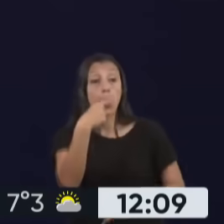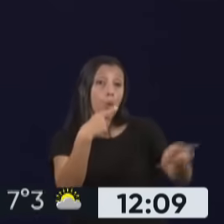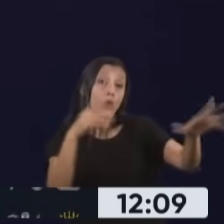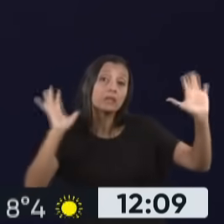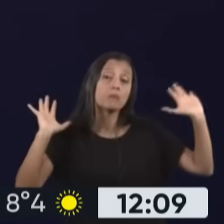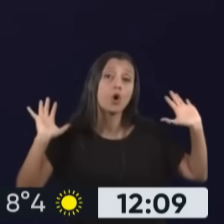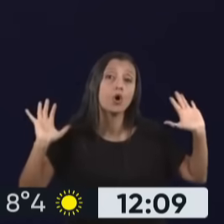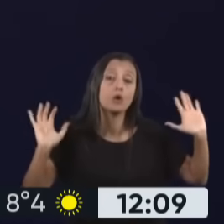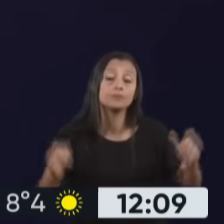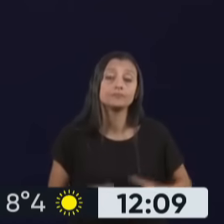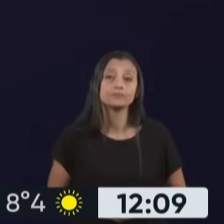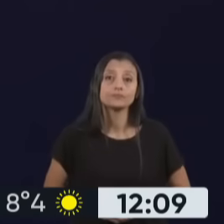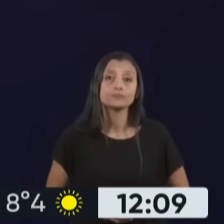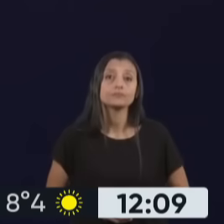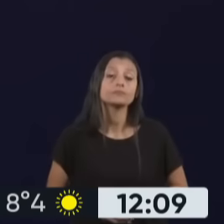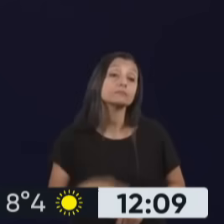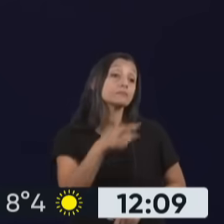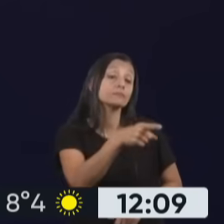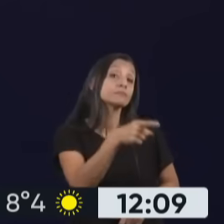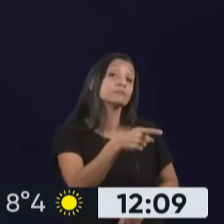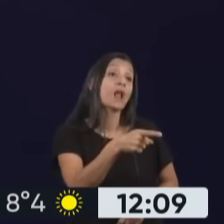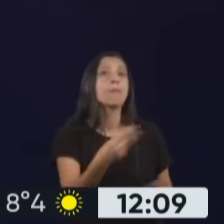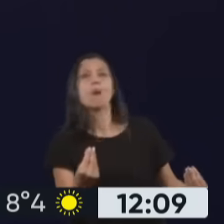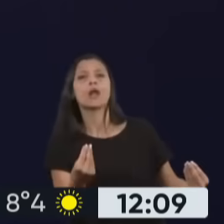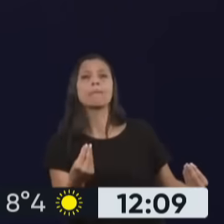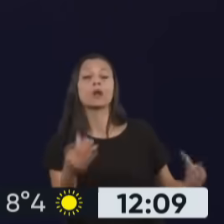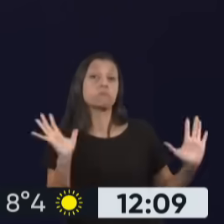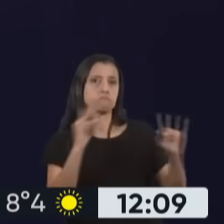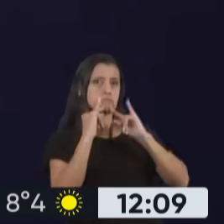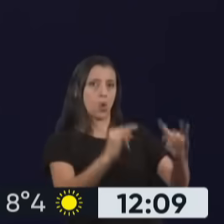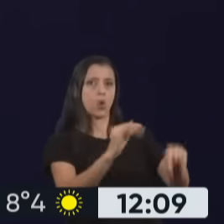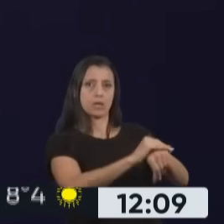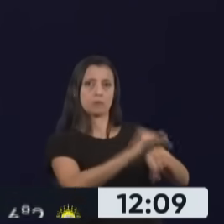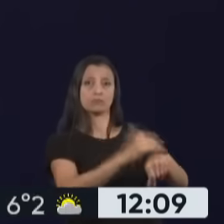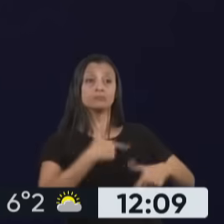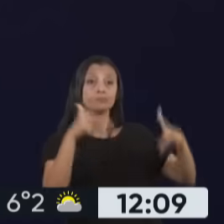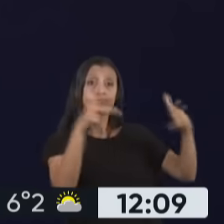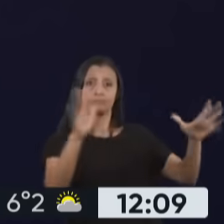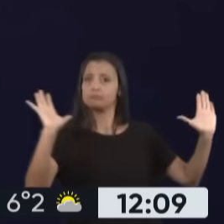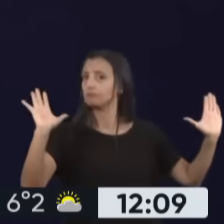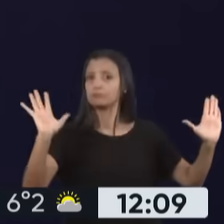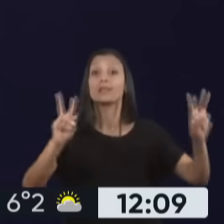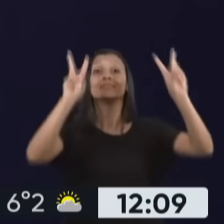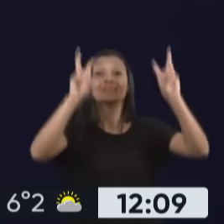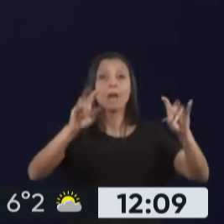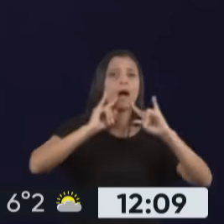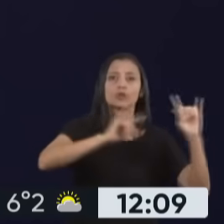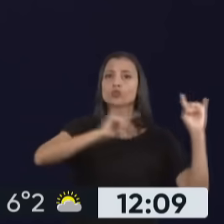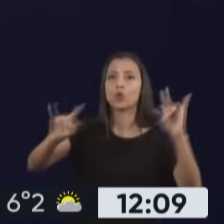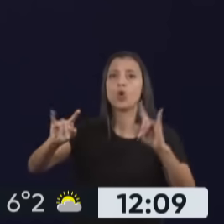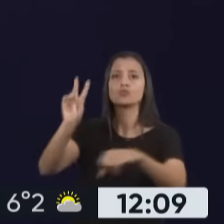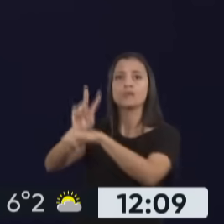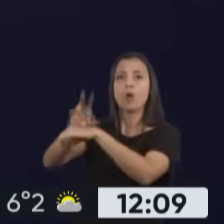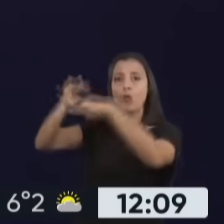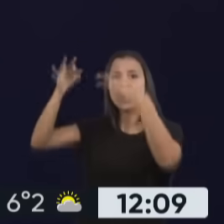tuya, conseguir la respuesta del por qué. No puedo dártela yo porque son todos temas de seguridad nacional, y con respecto